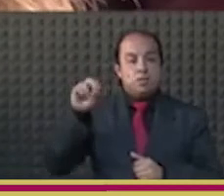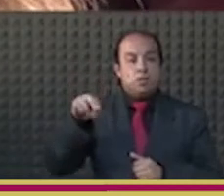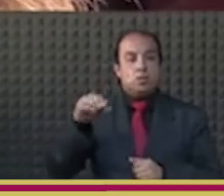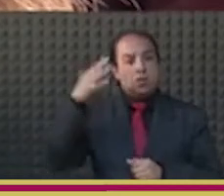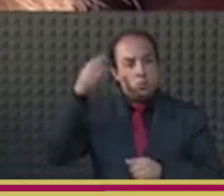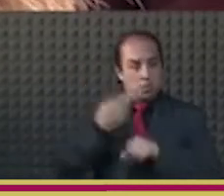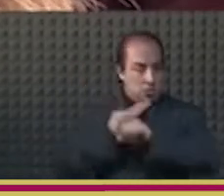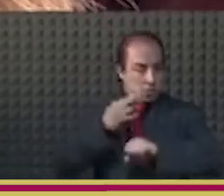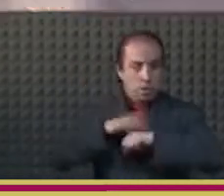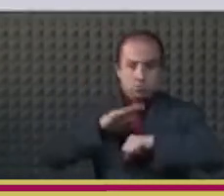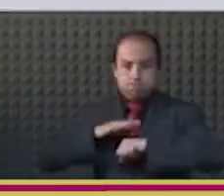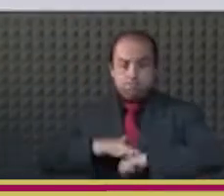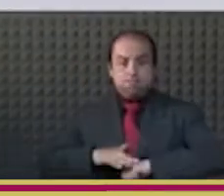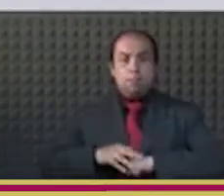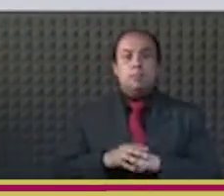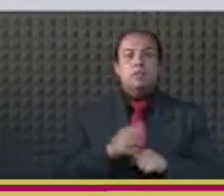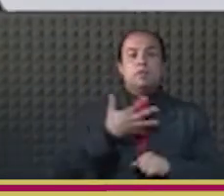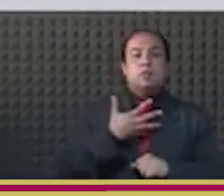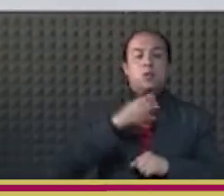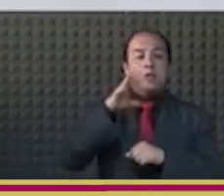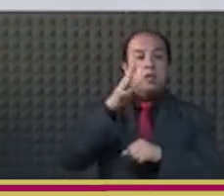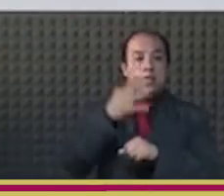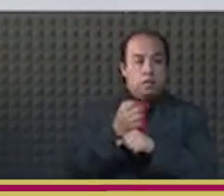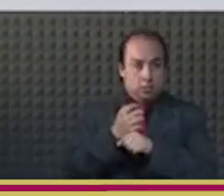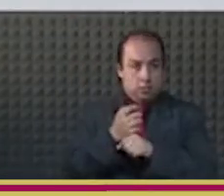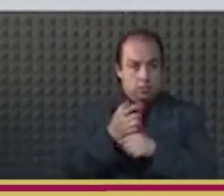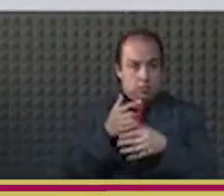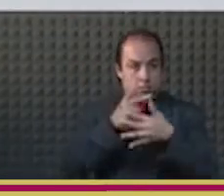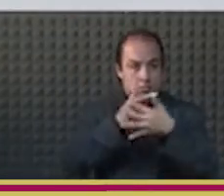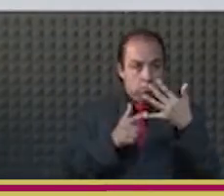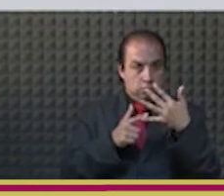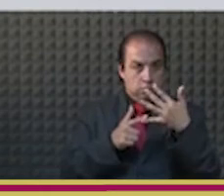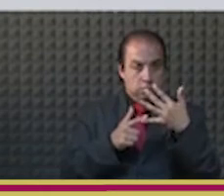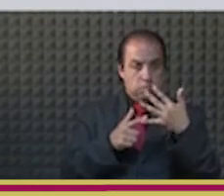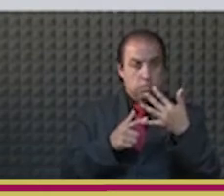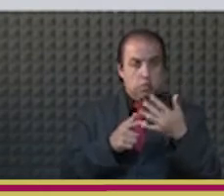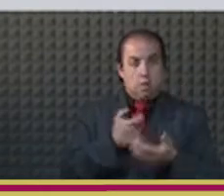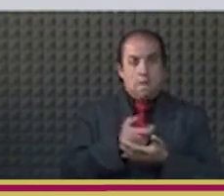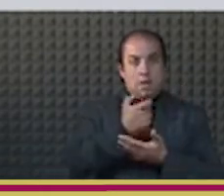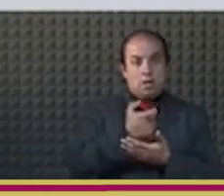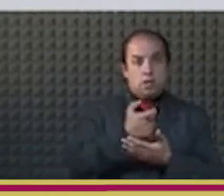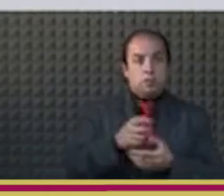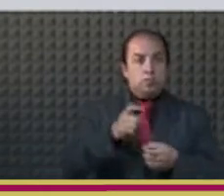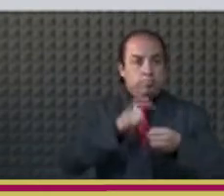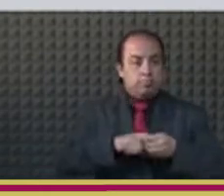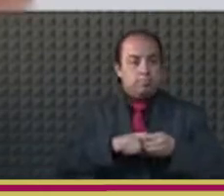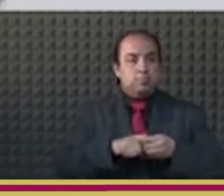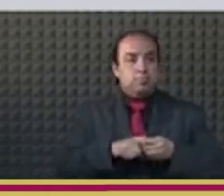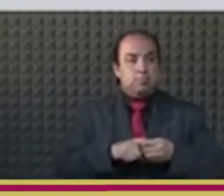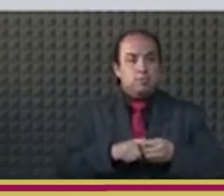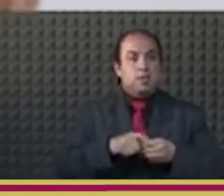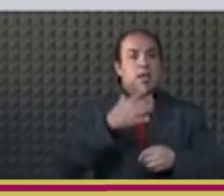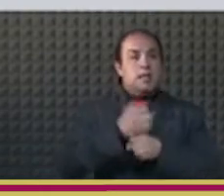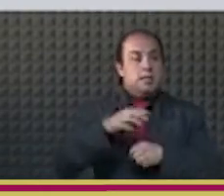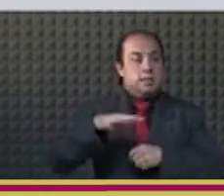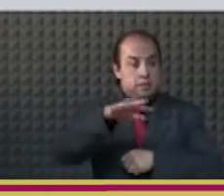más, se registró que la quinta parte de menores ingresos en el país, la quinta parte más pobre,